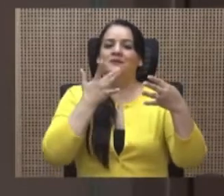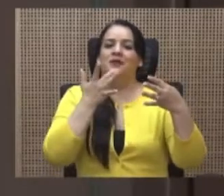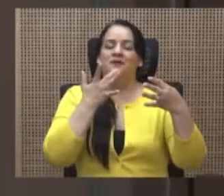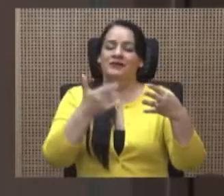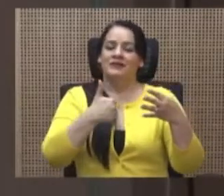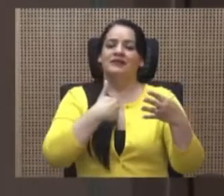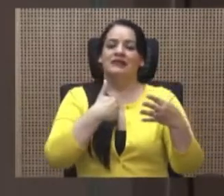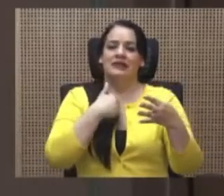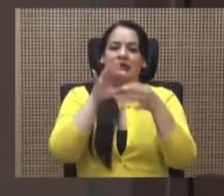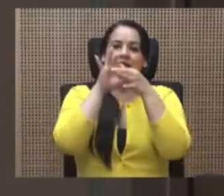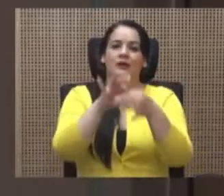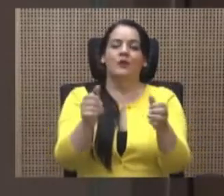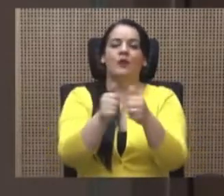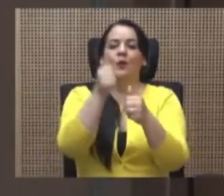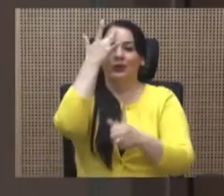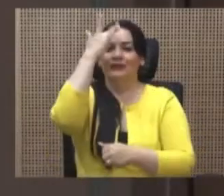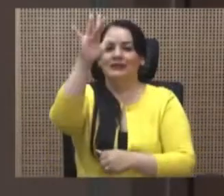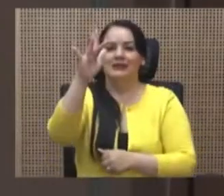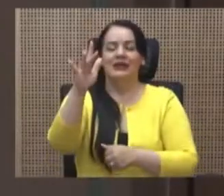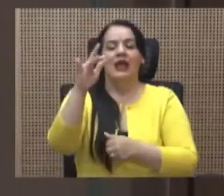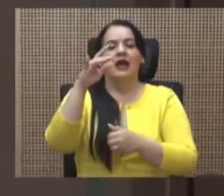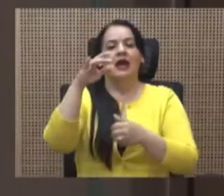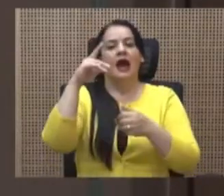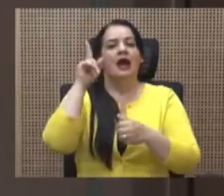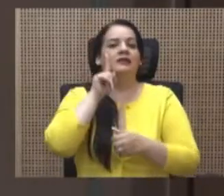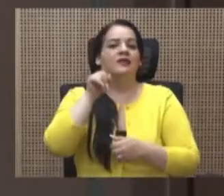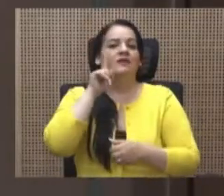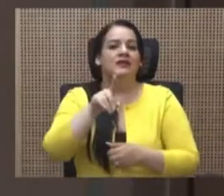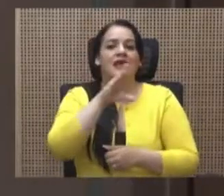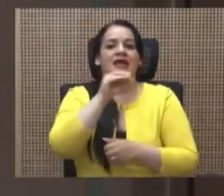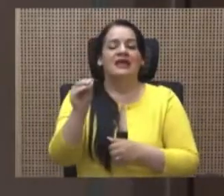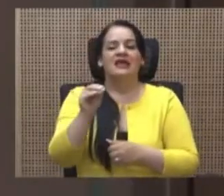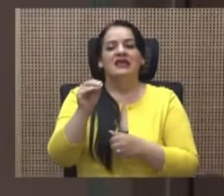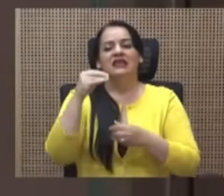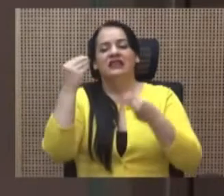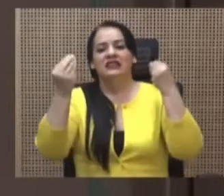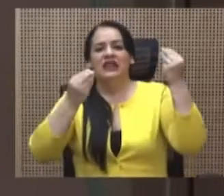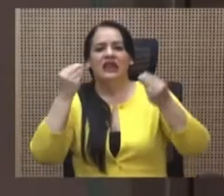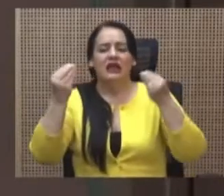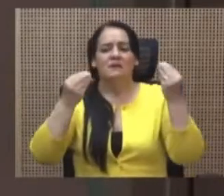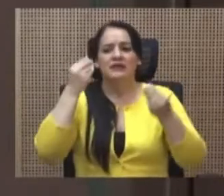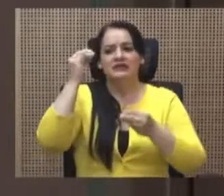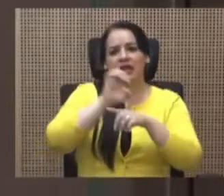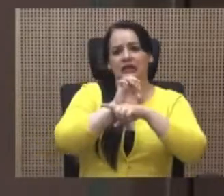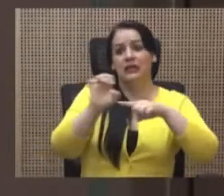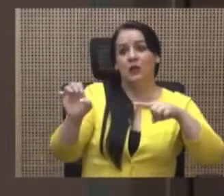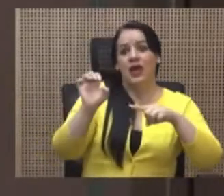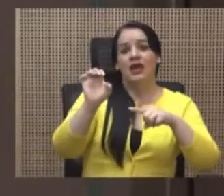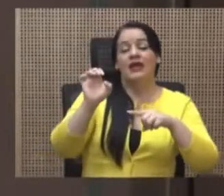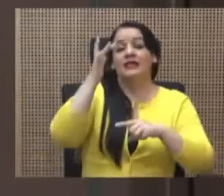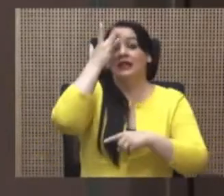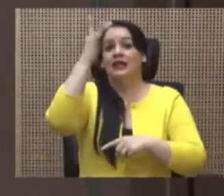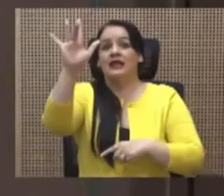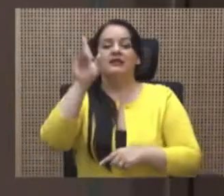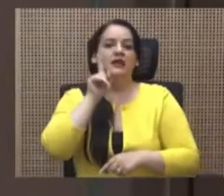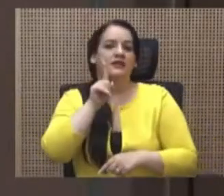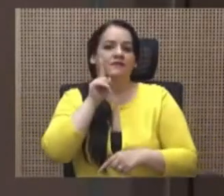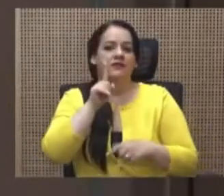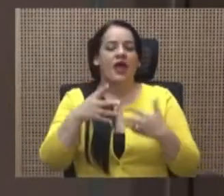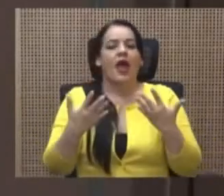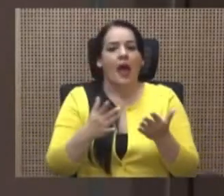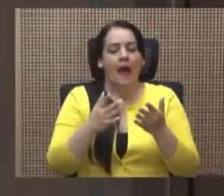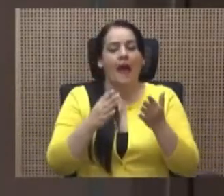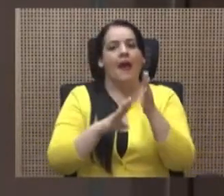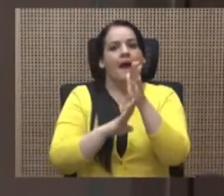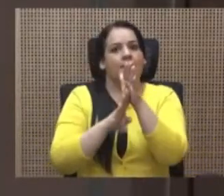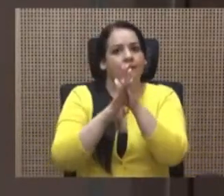tiene que ver con la inteligencia artificial y dilemas éticos porque la inteligencia artificial está permitiendo un montón de avances a nivel de